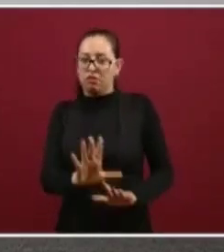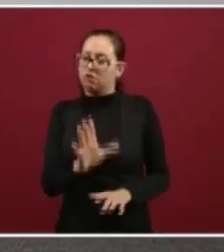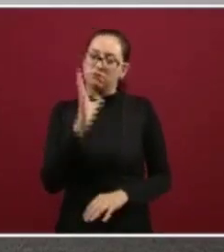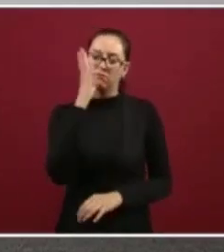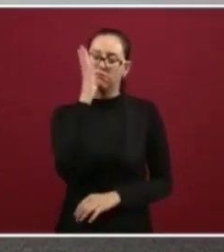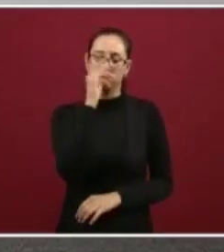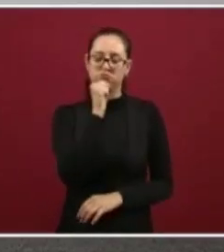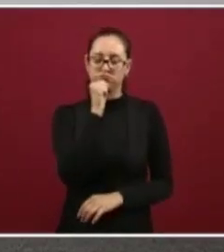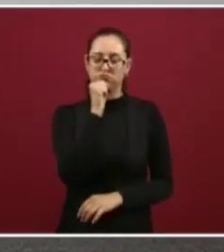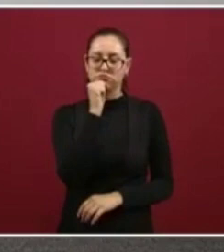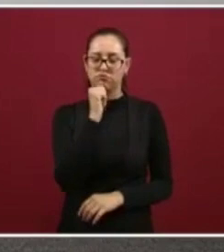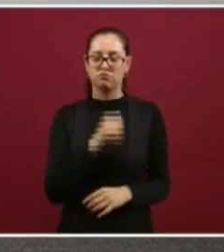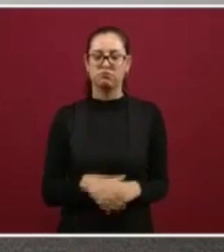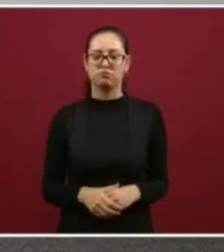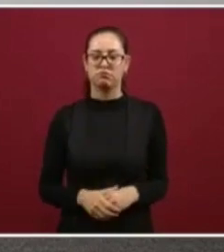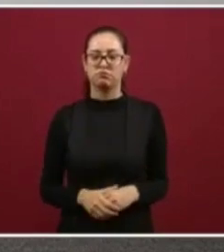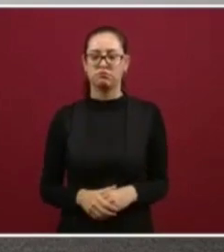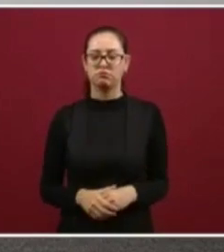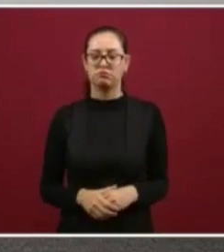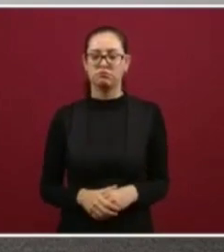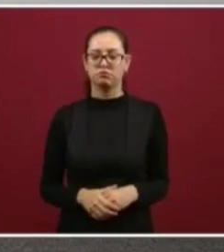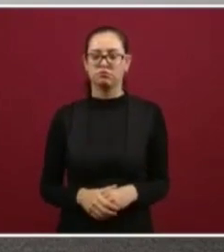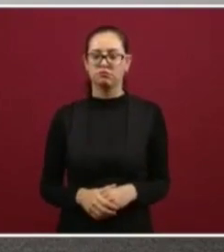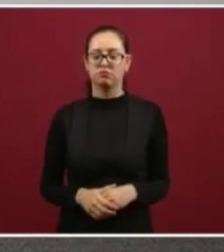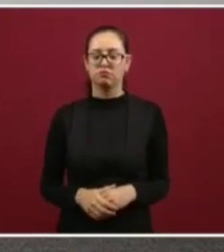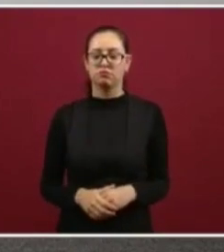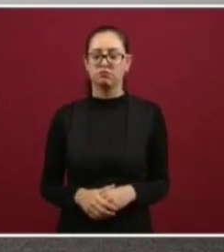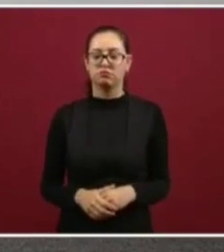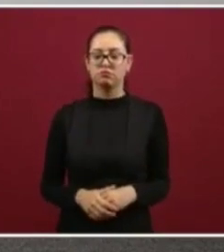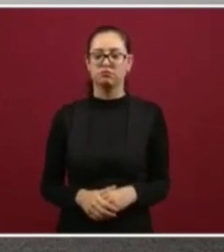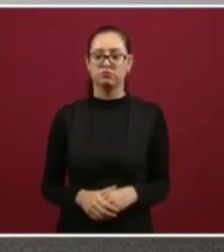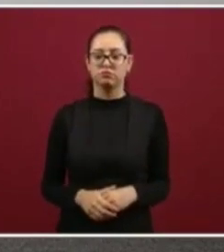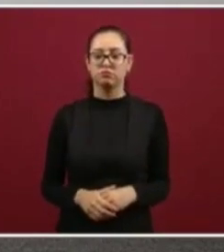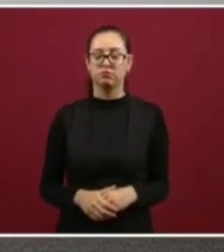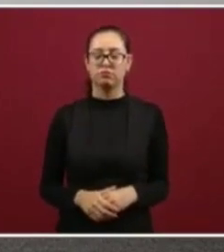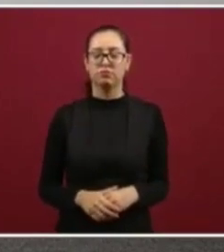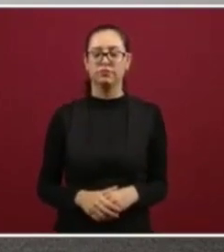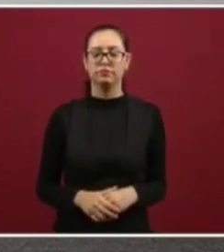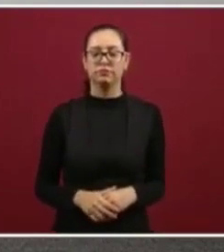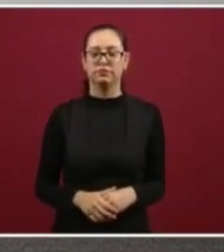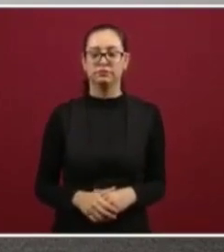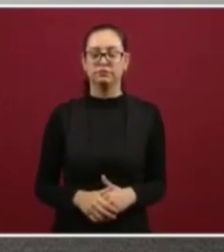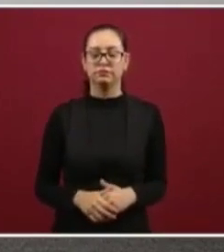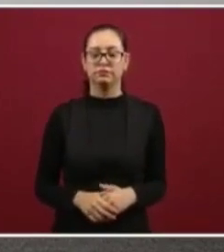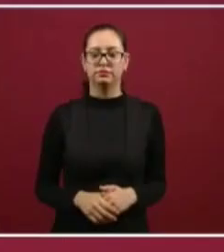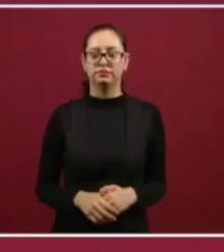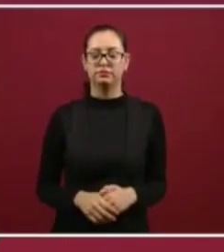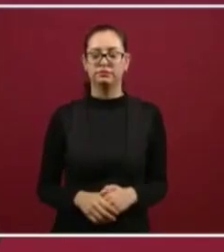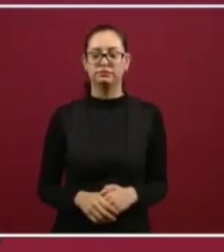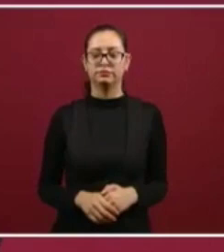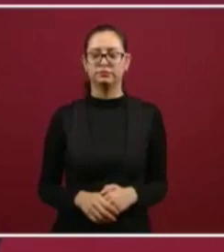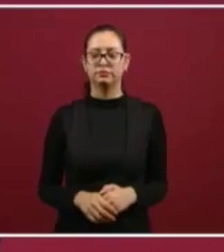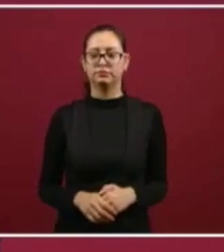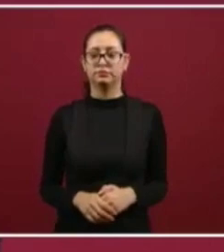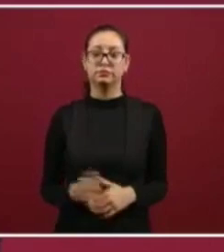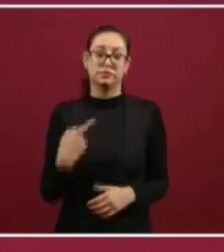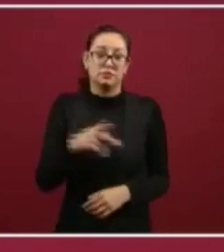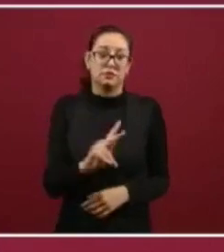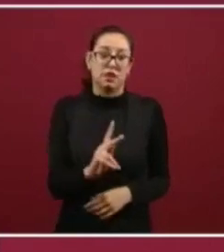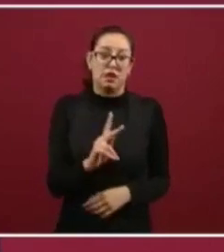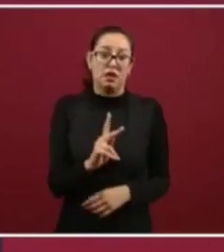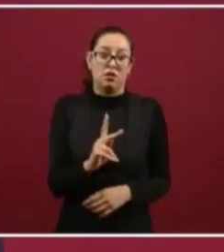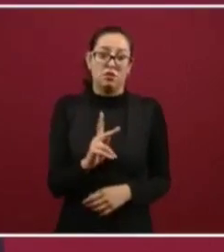esto siga sucediendo, pero son pérdidas para el